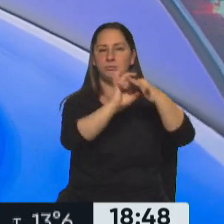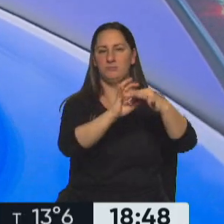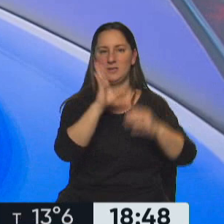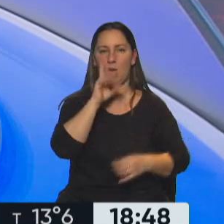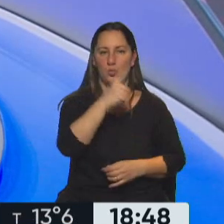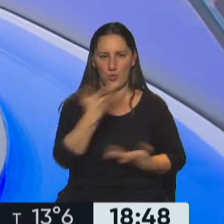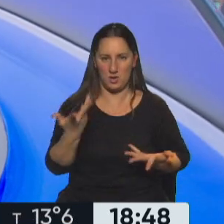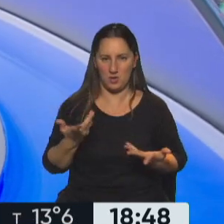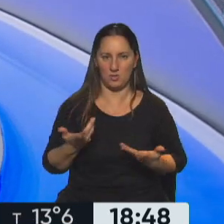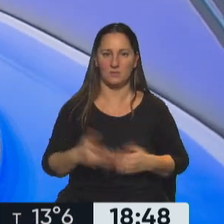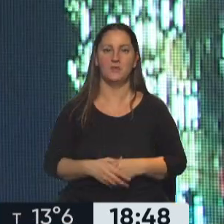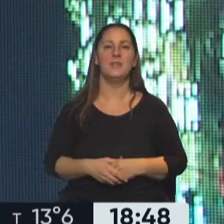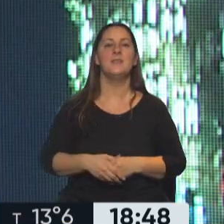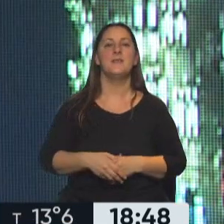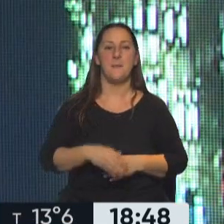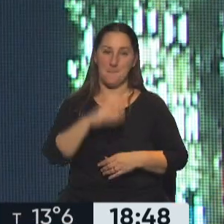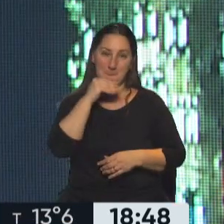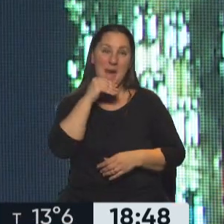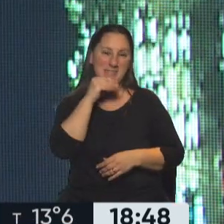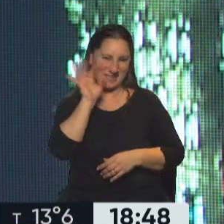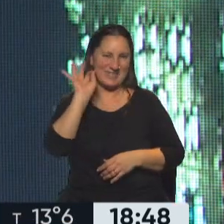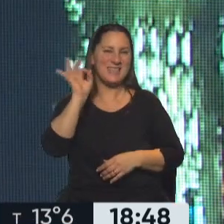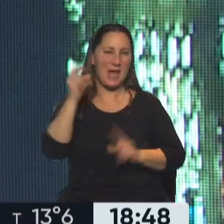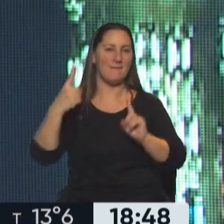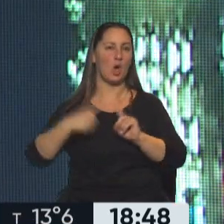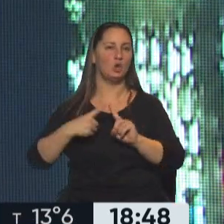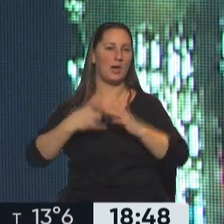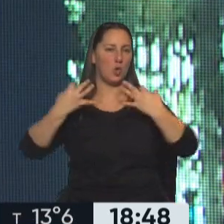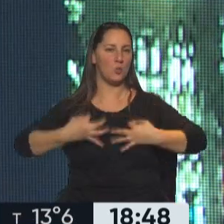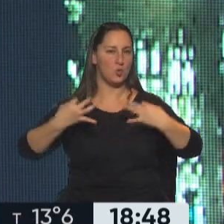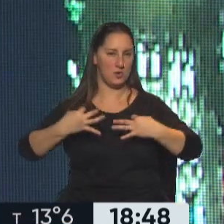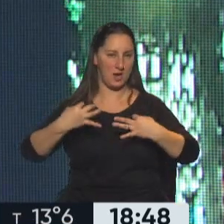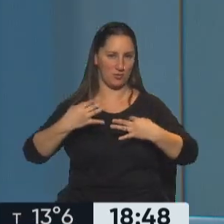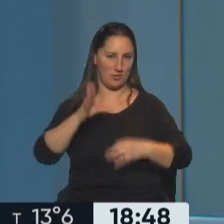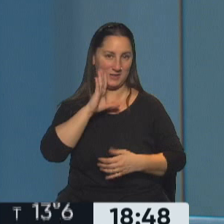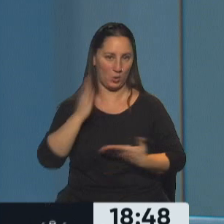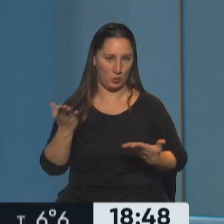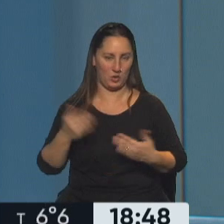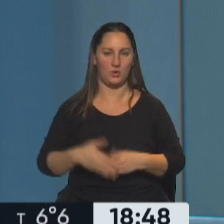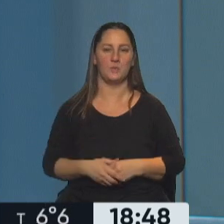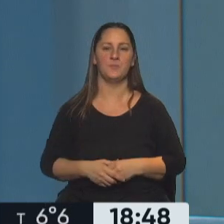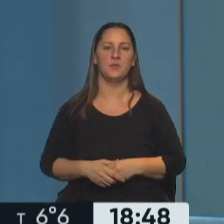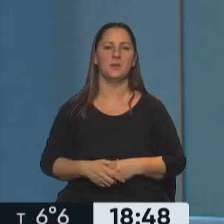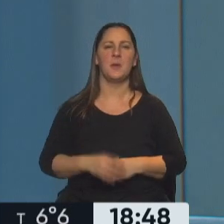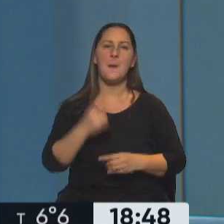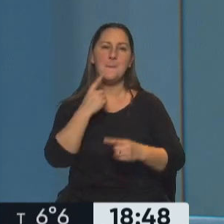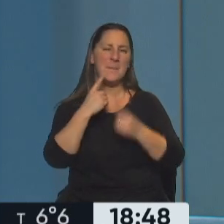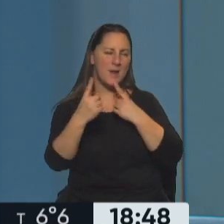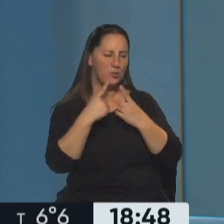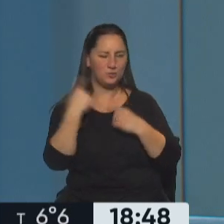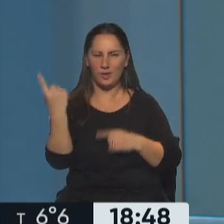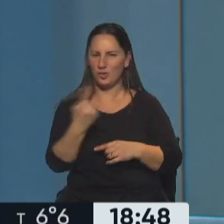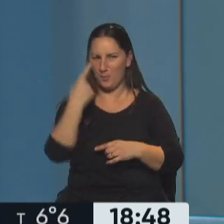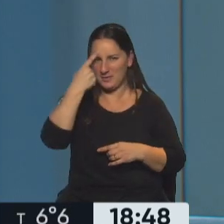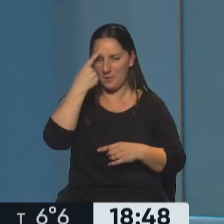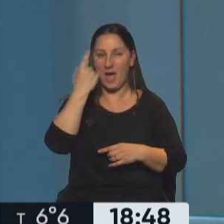Bueno, financiero. De Sergio Massa se sabe que occidental. también tiene buena llegada con Estados Unidos y con la Totalmente. embajada de Estados Unidos, ¿no? Totalmente. Preguntas que nos empezamos a hacer, porque por